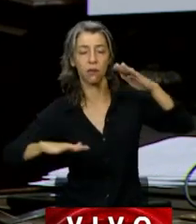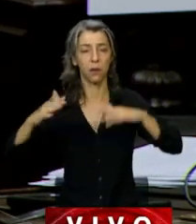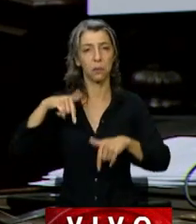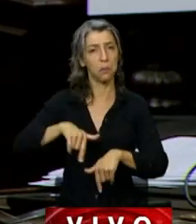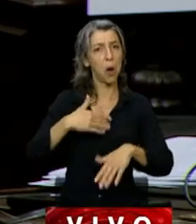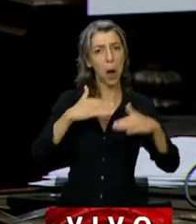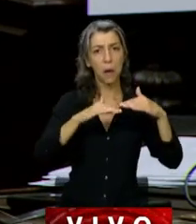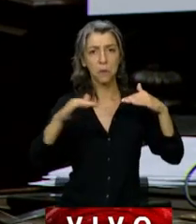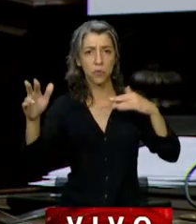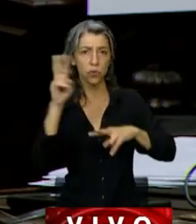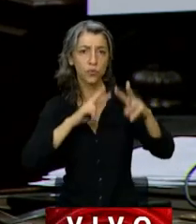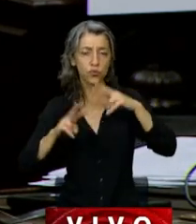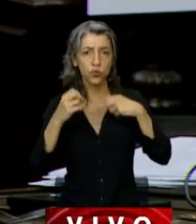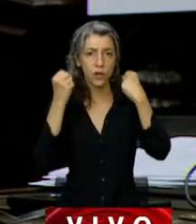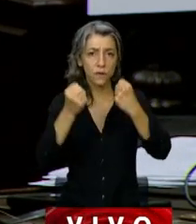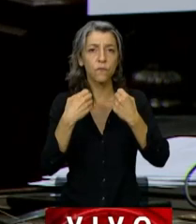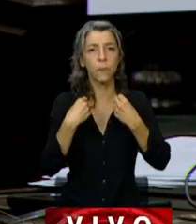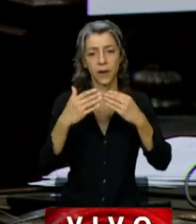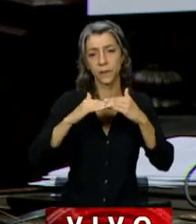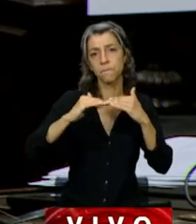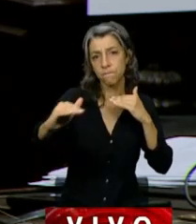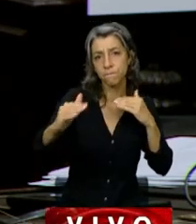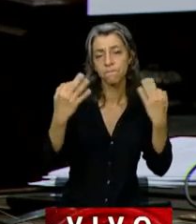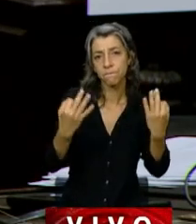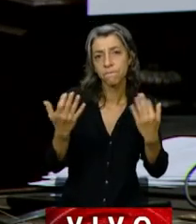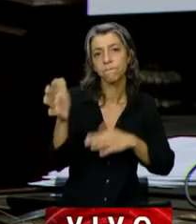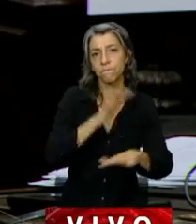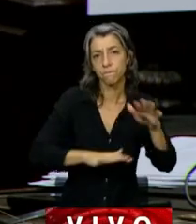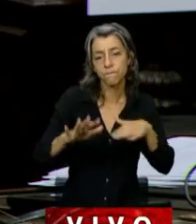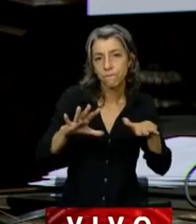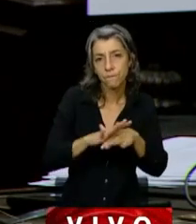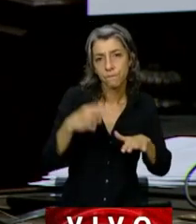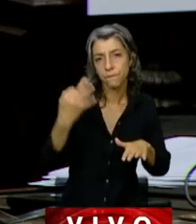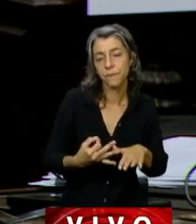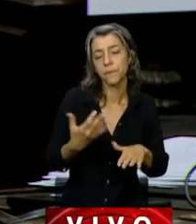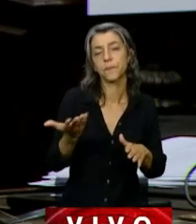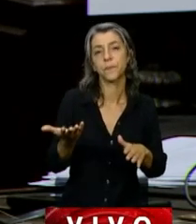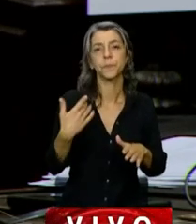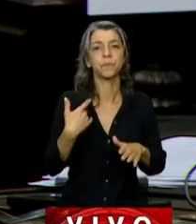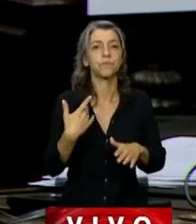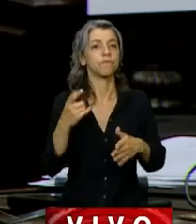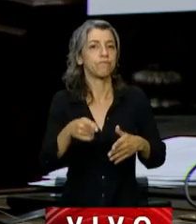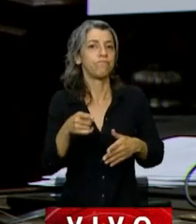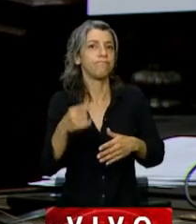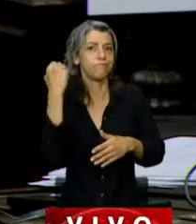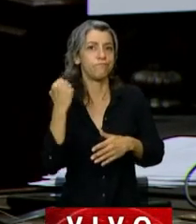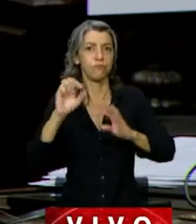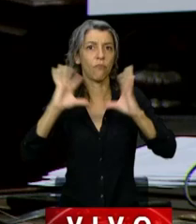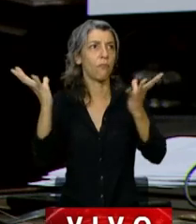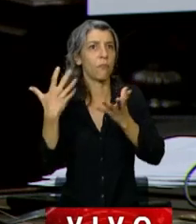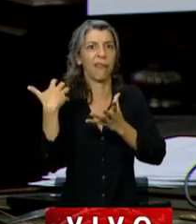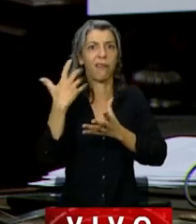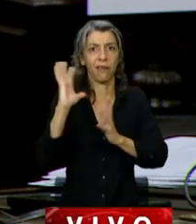presupuesto refleja un gran esfuerzo en ir hacia ese ordenamiento, a salir de este caos macroeconómico en el que